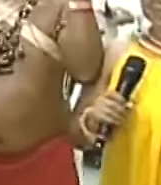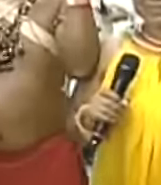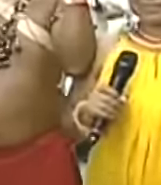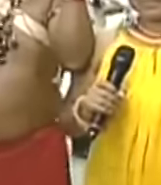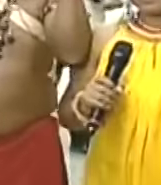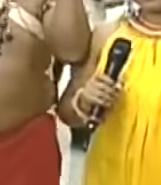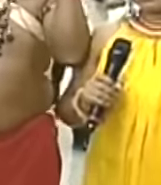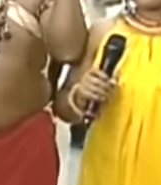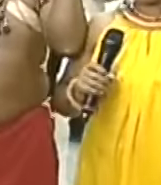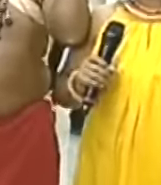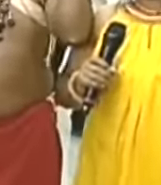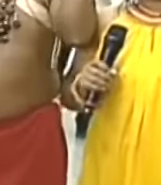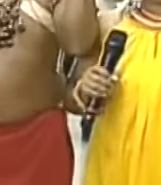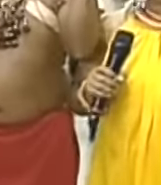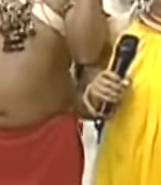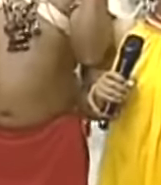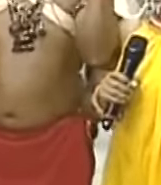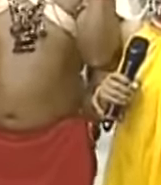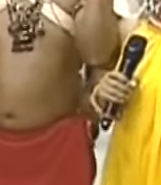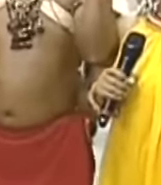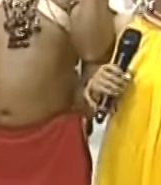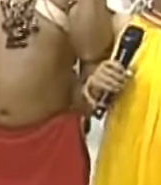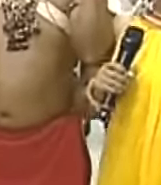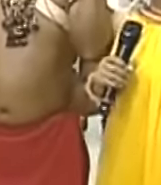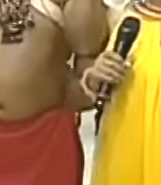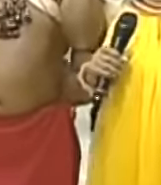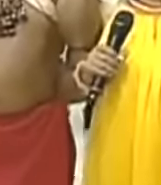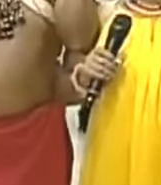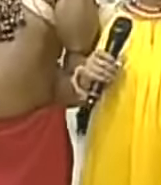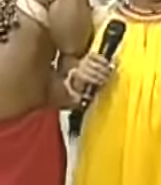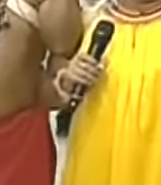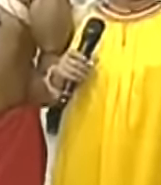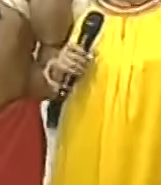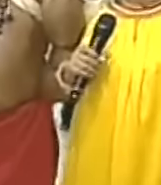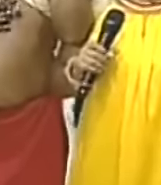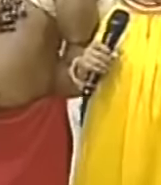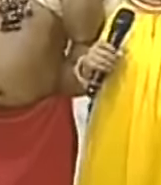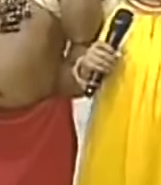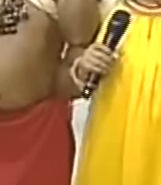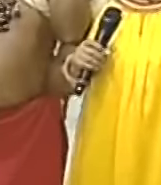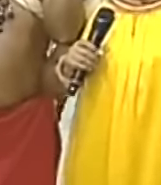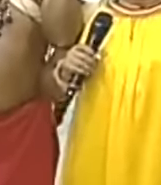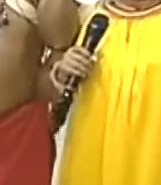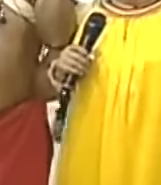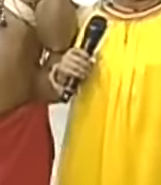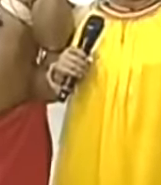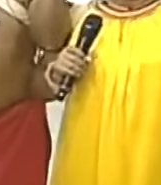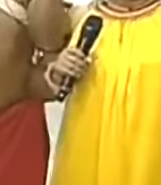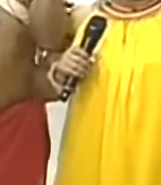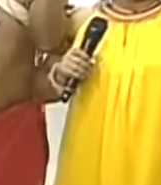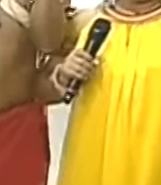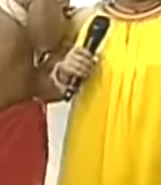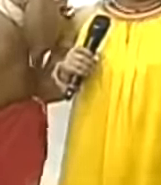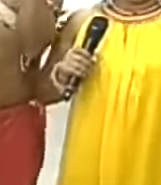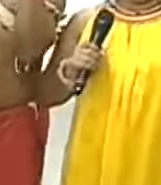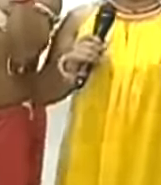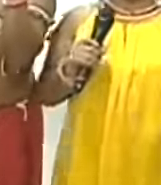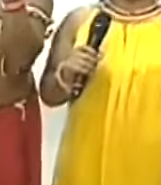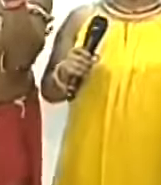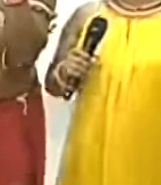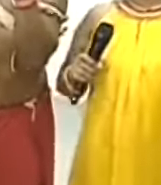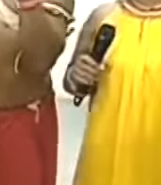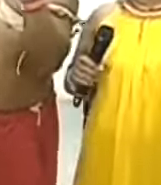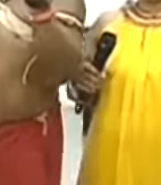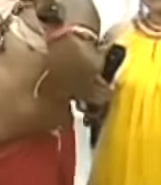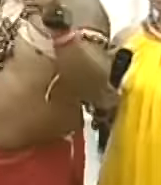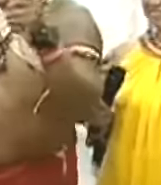Se toma su respectiva foto el presidente Nicolás Maduro Moros con la comunidad guarao, expresando este agradecimiento